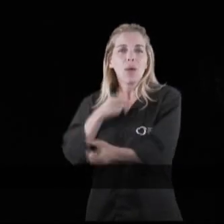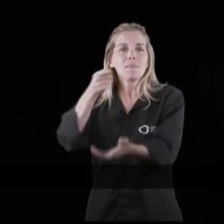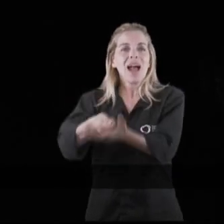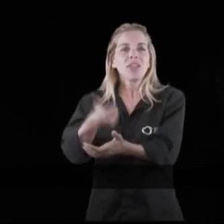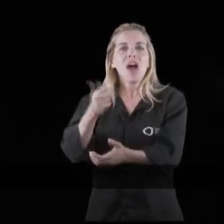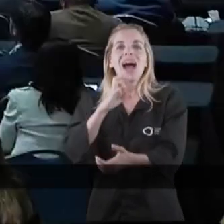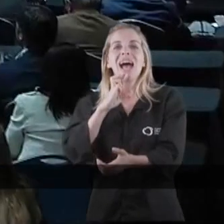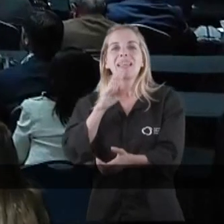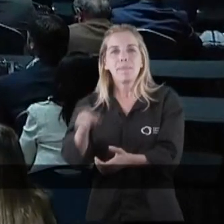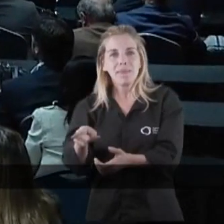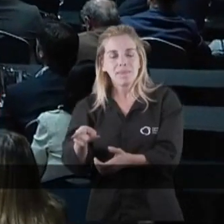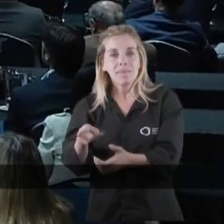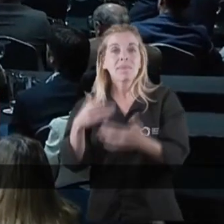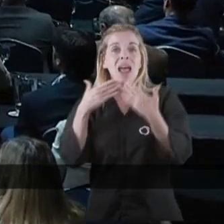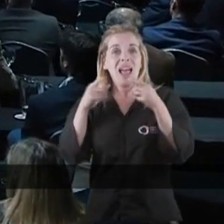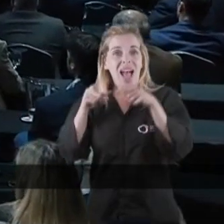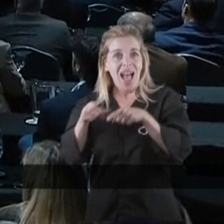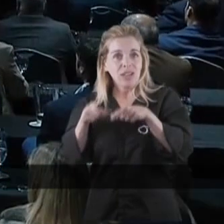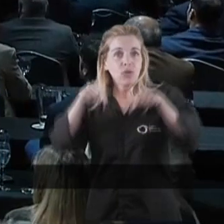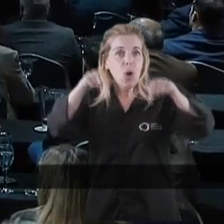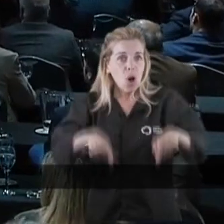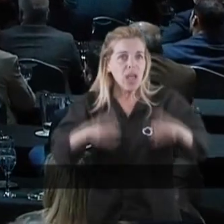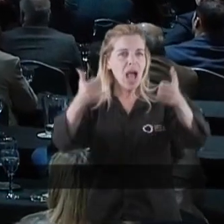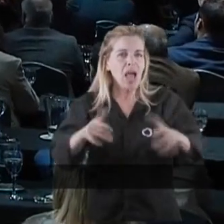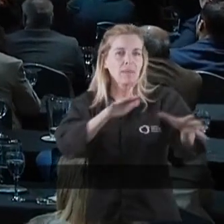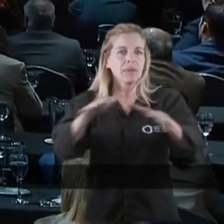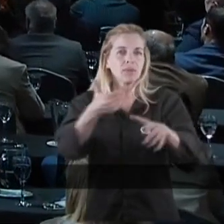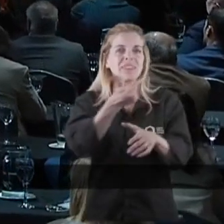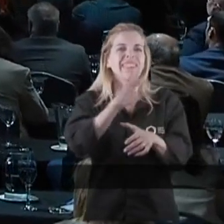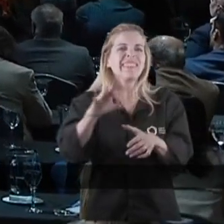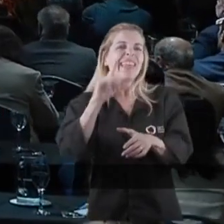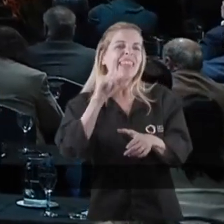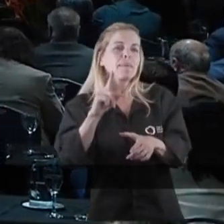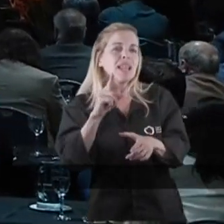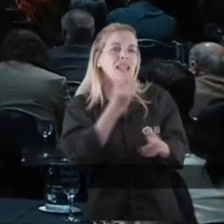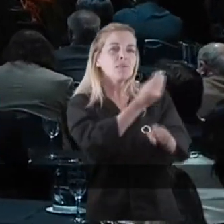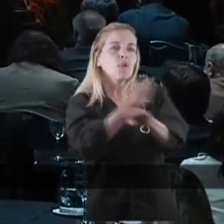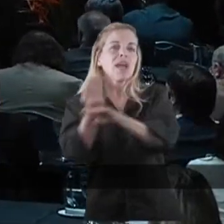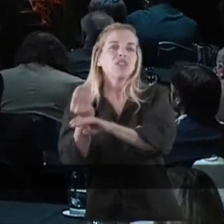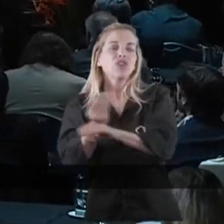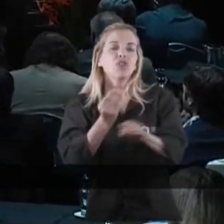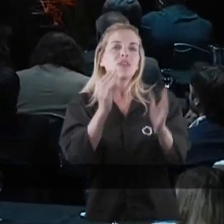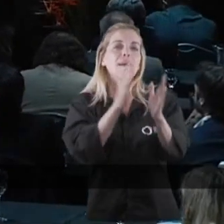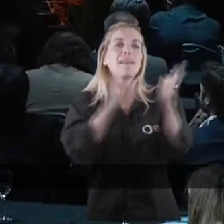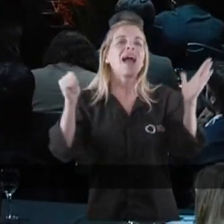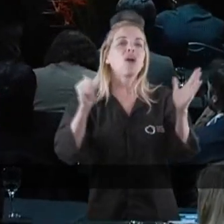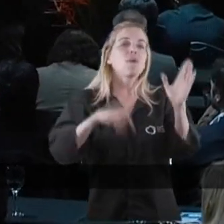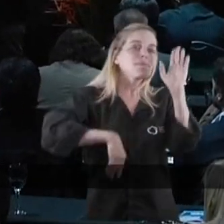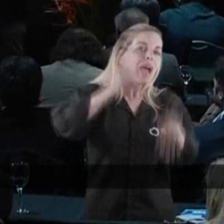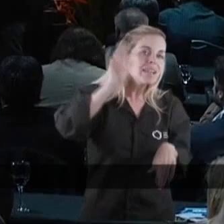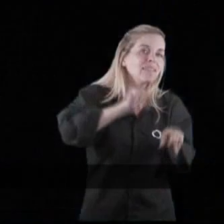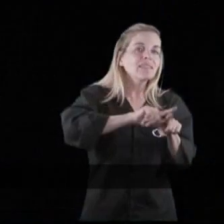ejemplo, tengamos alrededor de 60.000 empleados registrados más que los que existían antes de la